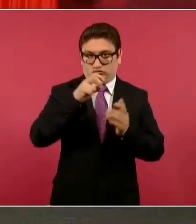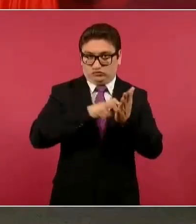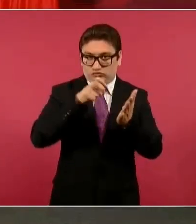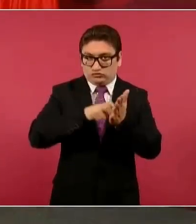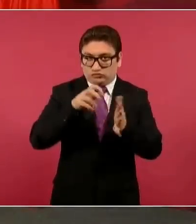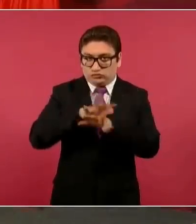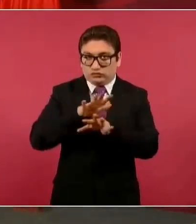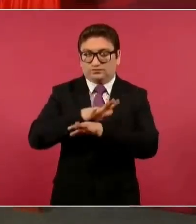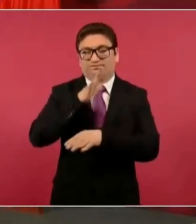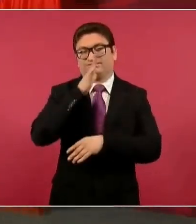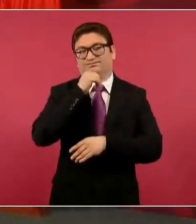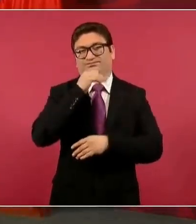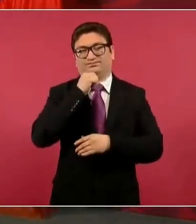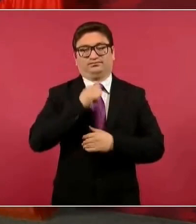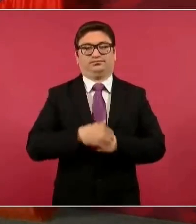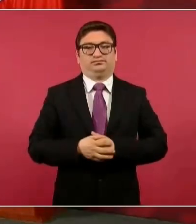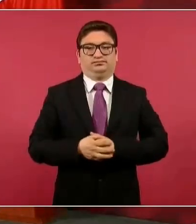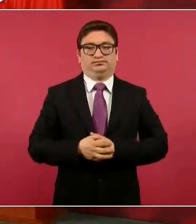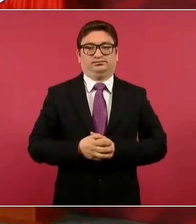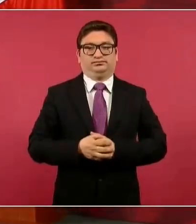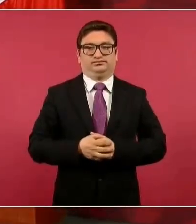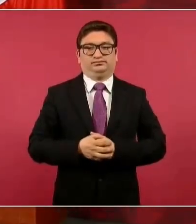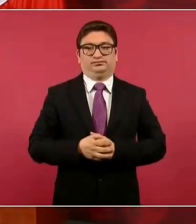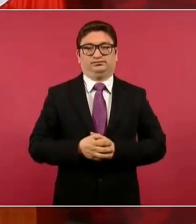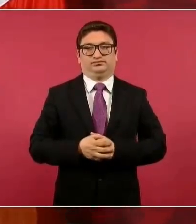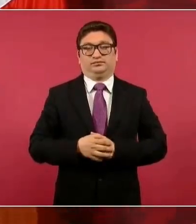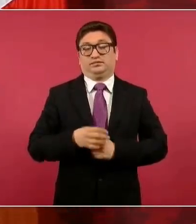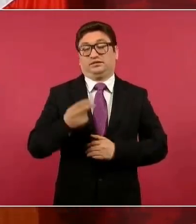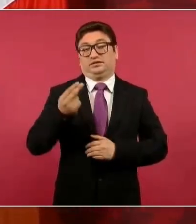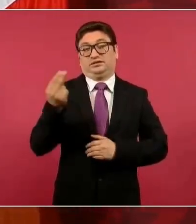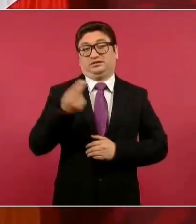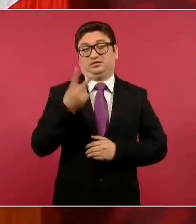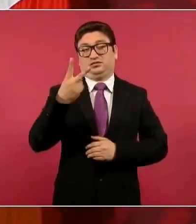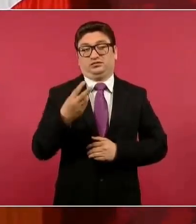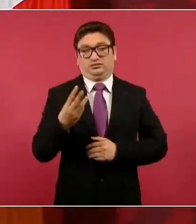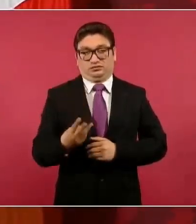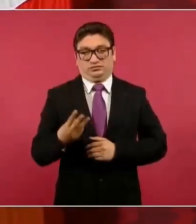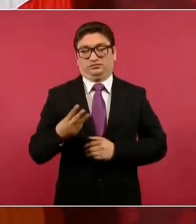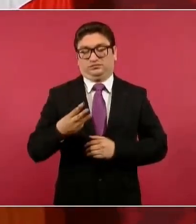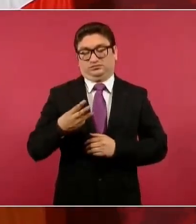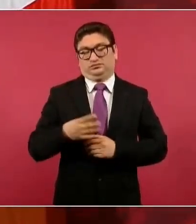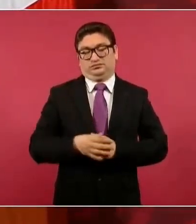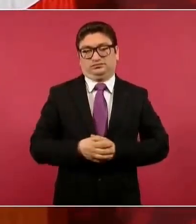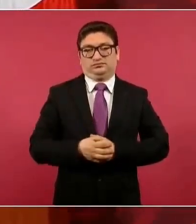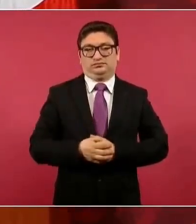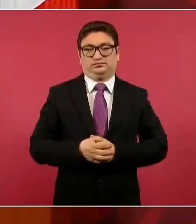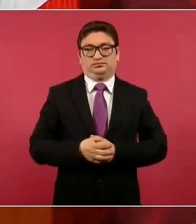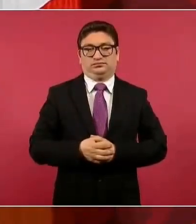Se necesitan 2/3 partes